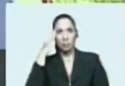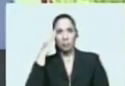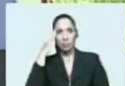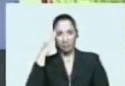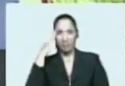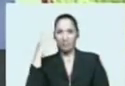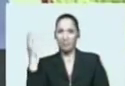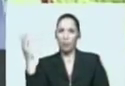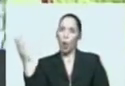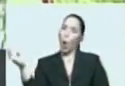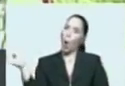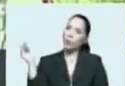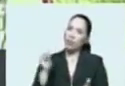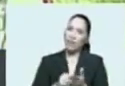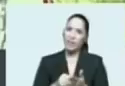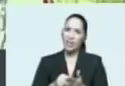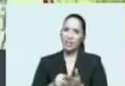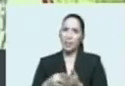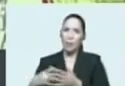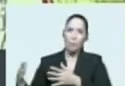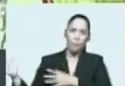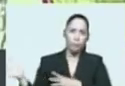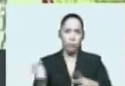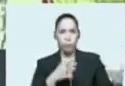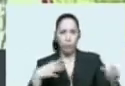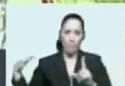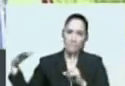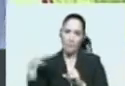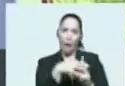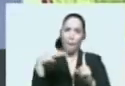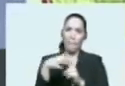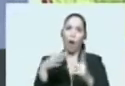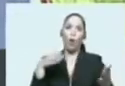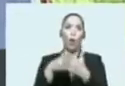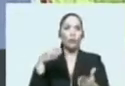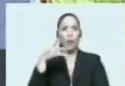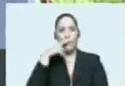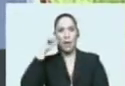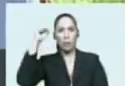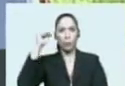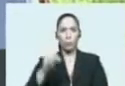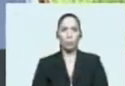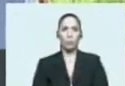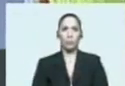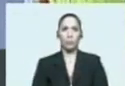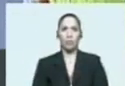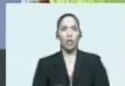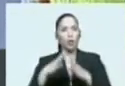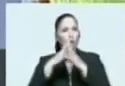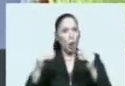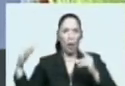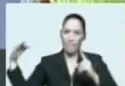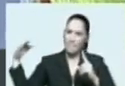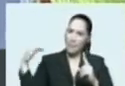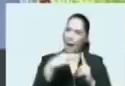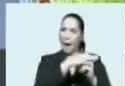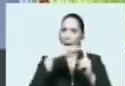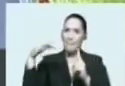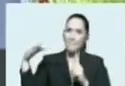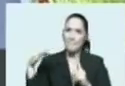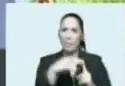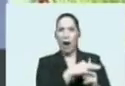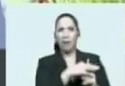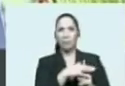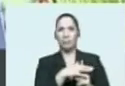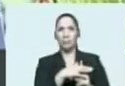contra el presidente maduro sabiendo que venían todas las arremetidas todos los